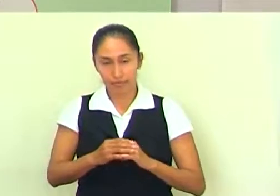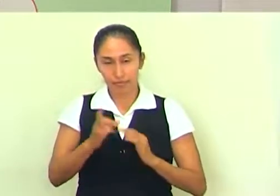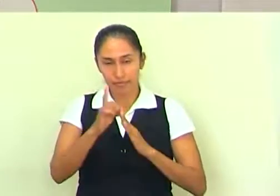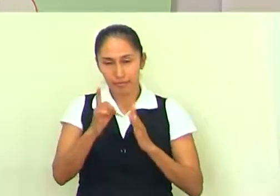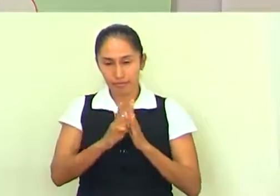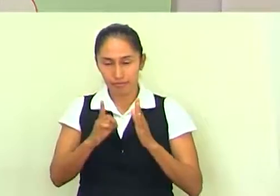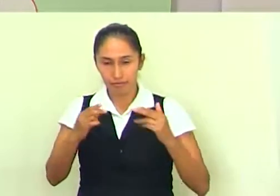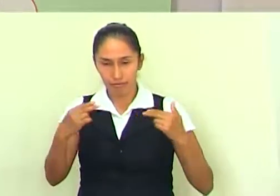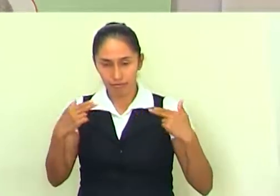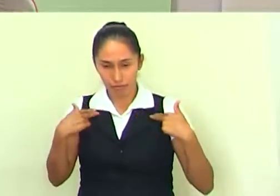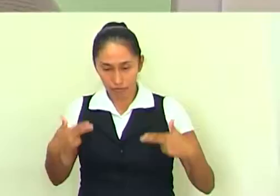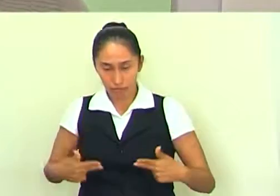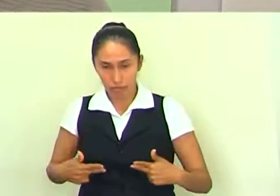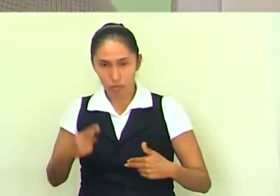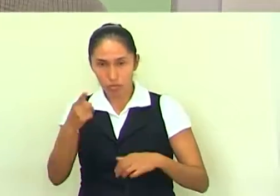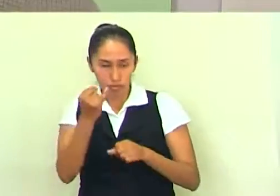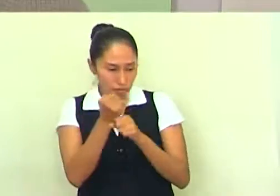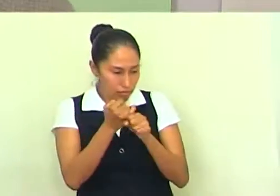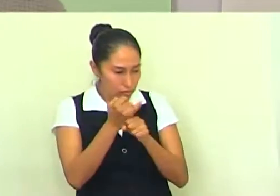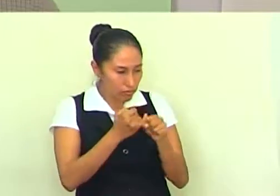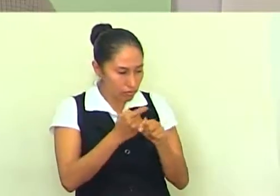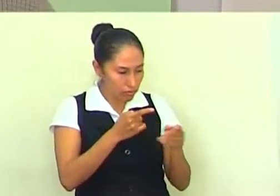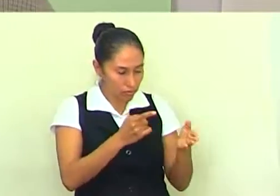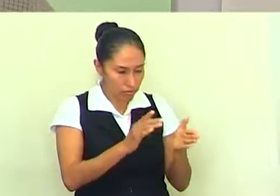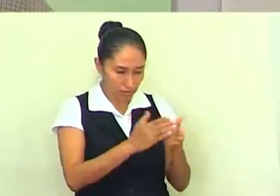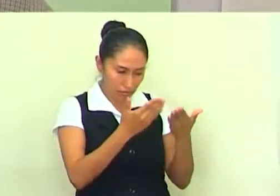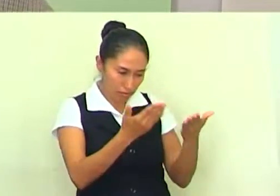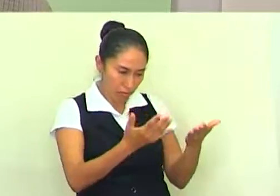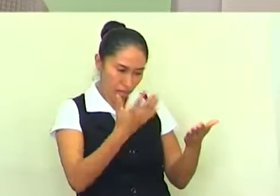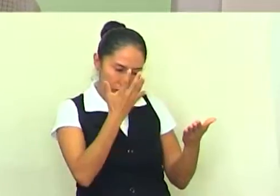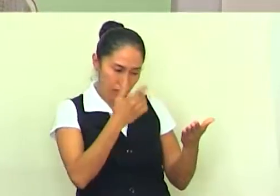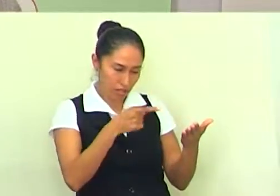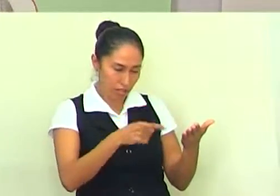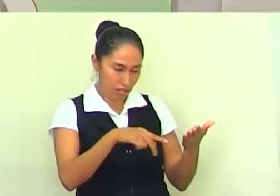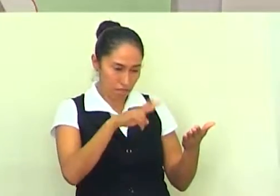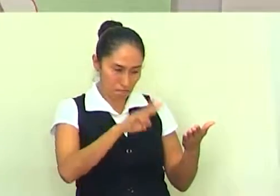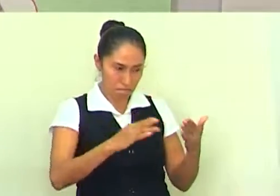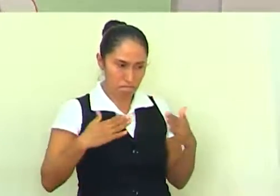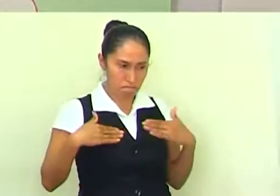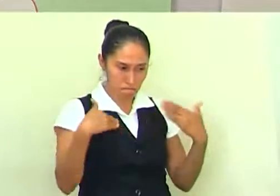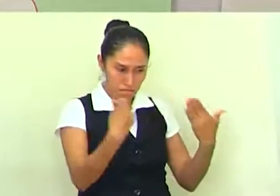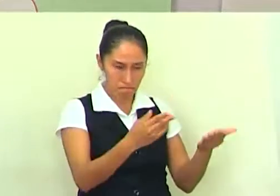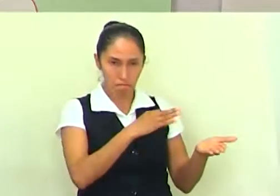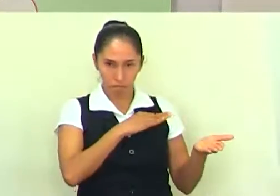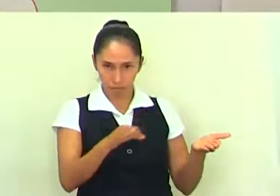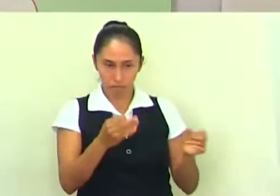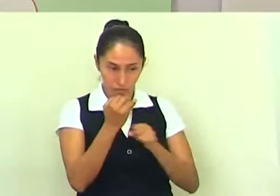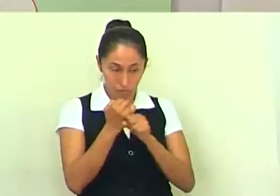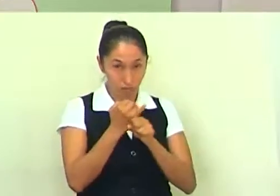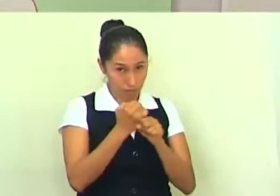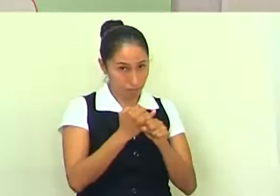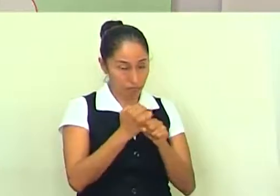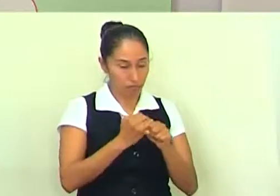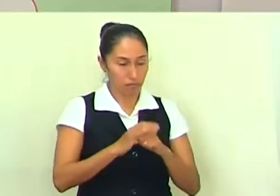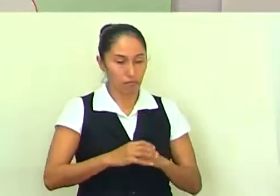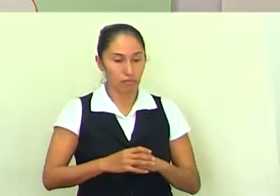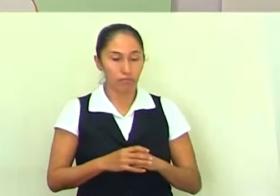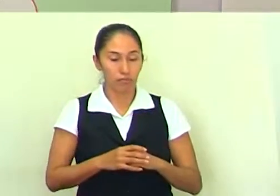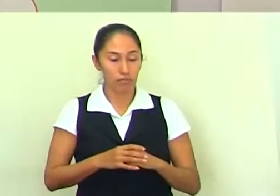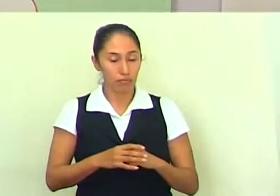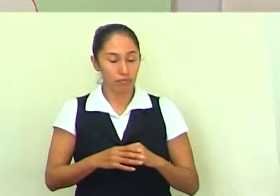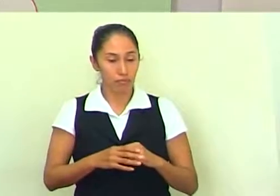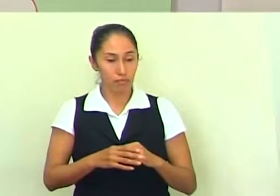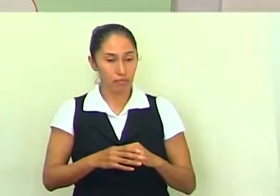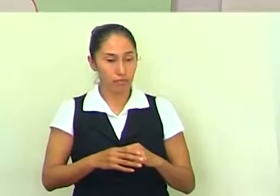fuentes serias. Vayámonos a las fuentes que pues son conocedoras, que son